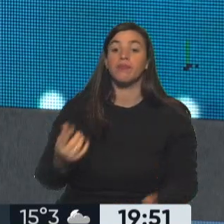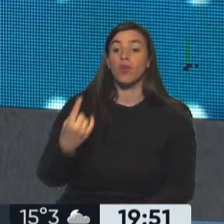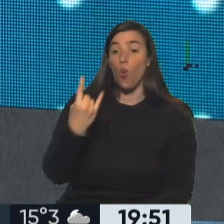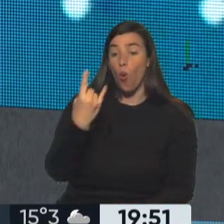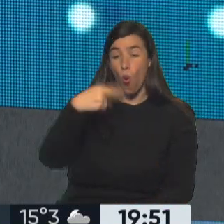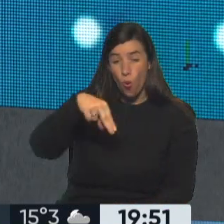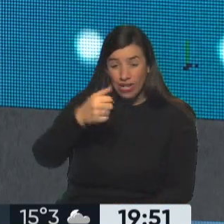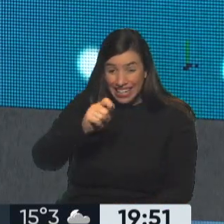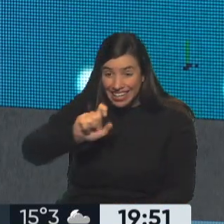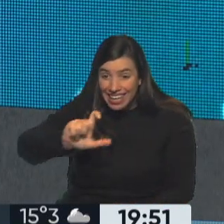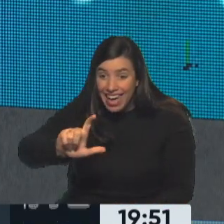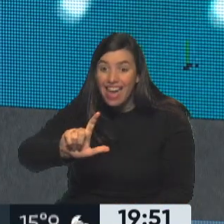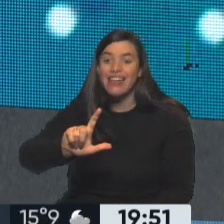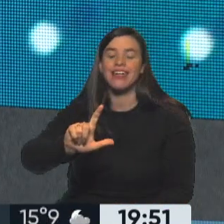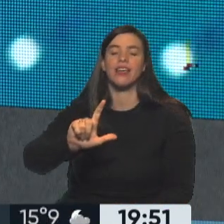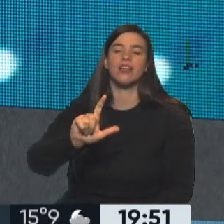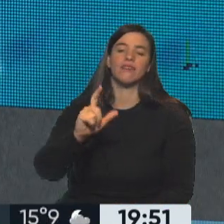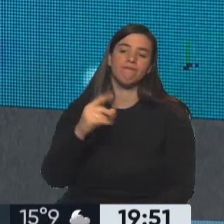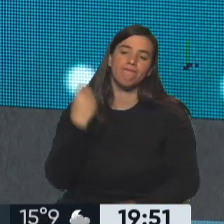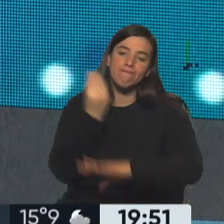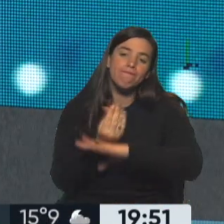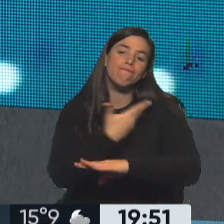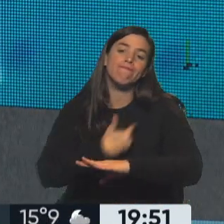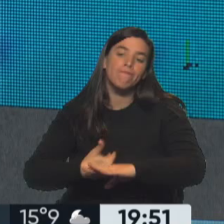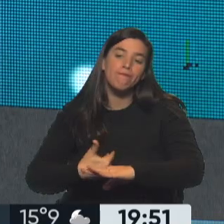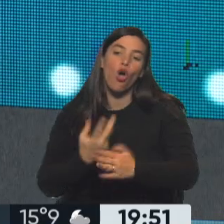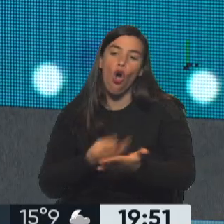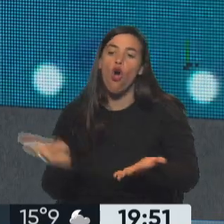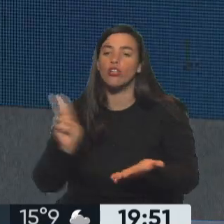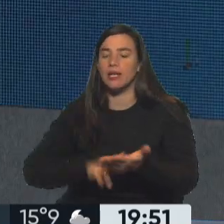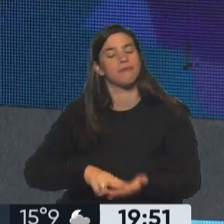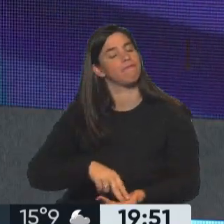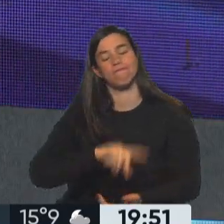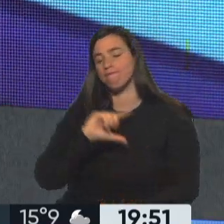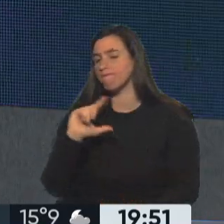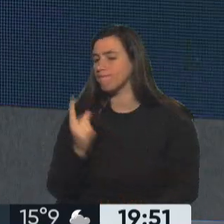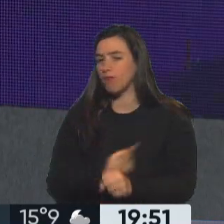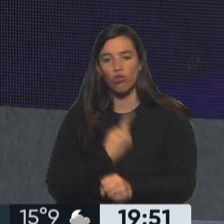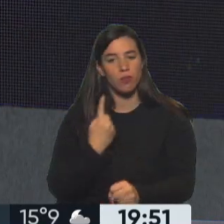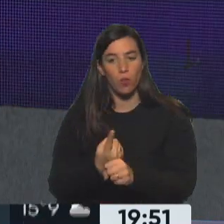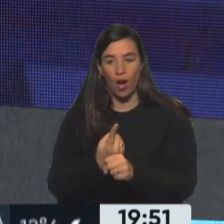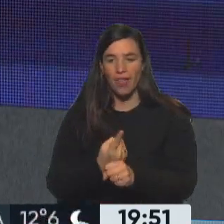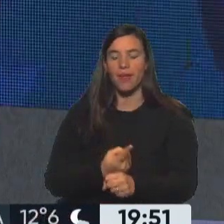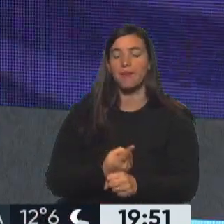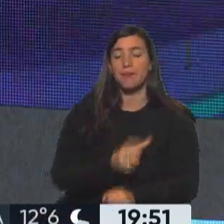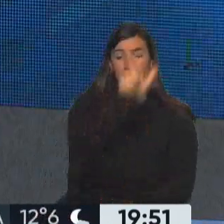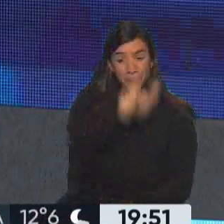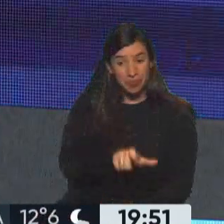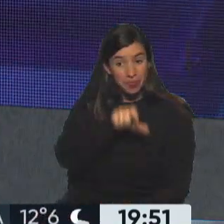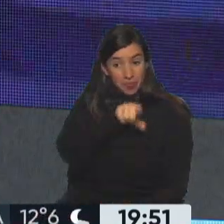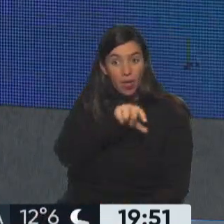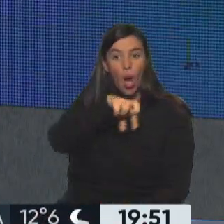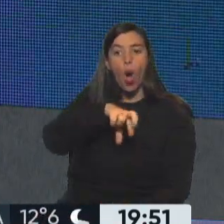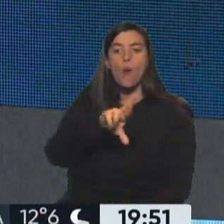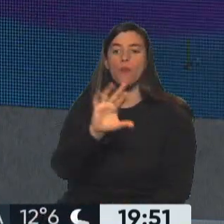por una reelección en la provincia de San Juan. ¿Qué es esto? Es un dictamen del procurador, que es el procurador ante la Corte. No es menos,